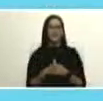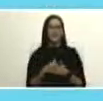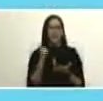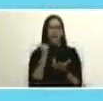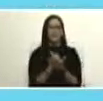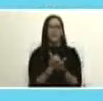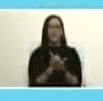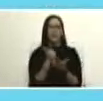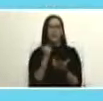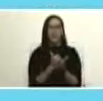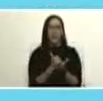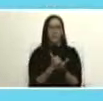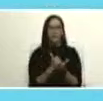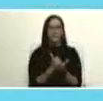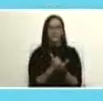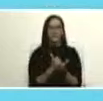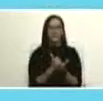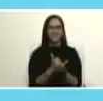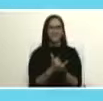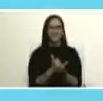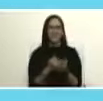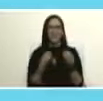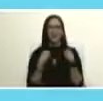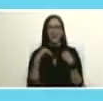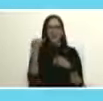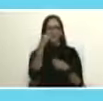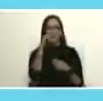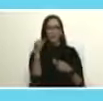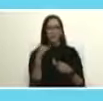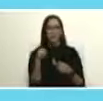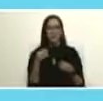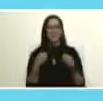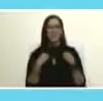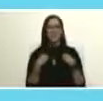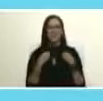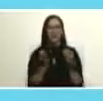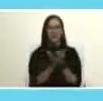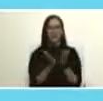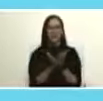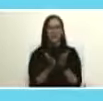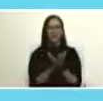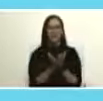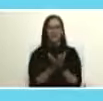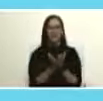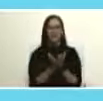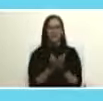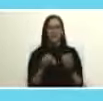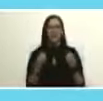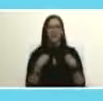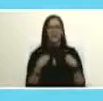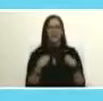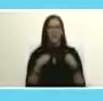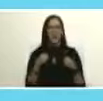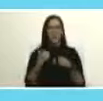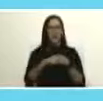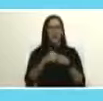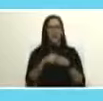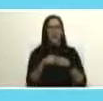Amén, amén. Que viva el Zulia, que vivan los estudiantes, que viva